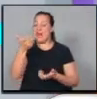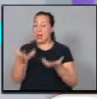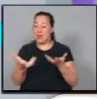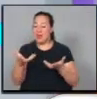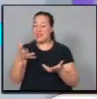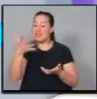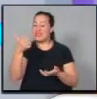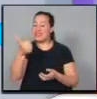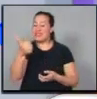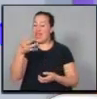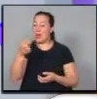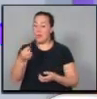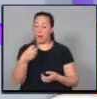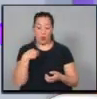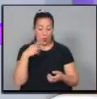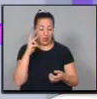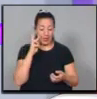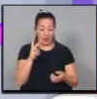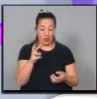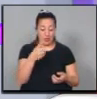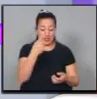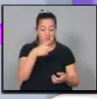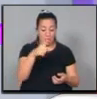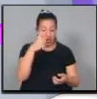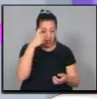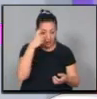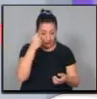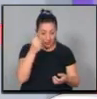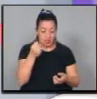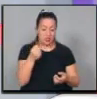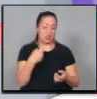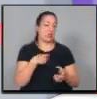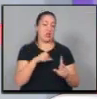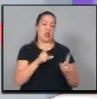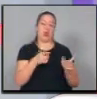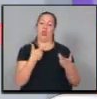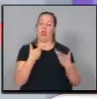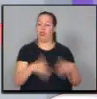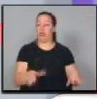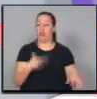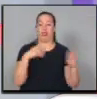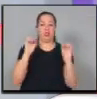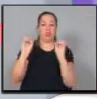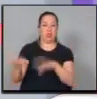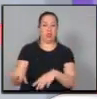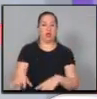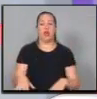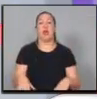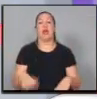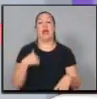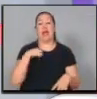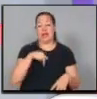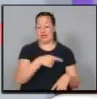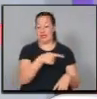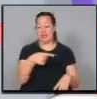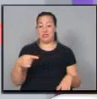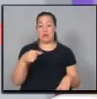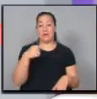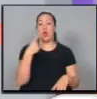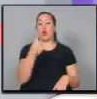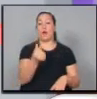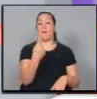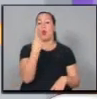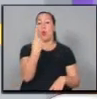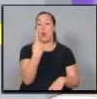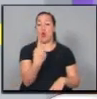que estaba a 110 pesos, lo que me estaba pesando, abrí la bolsa, lo devolví, ¿no? Claro. Ahí me sorprendió. Y esta semana compré uno, ya sin sorpresa, a